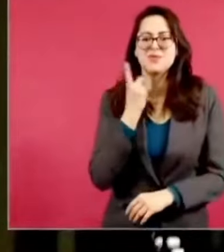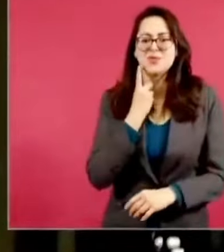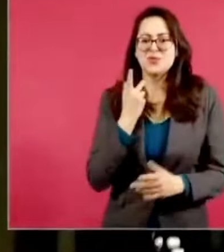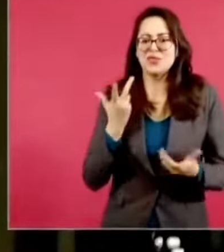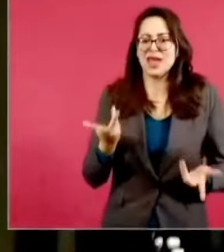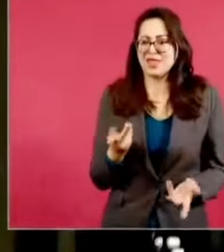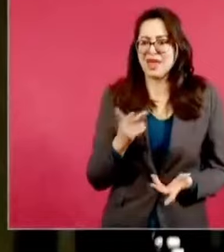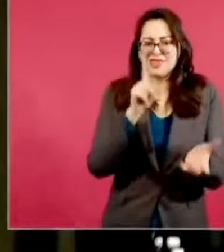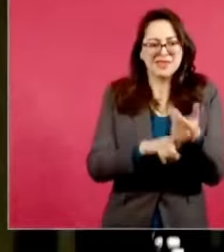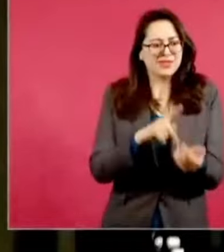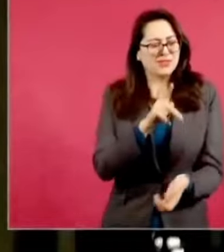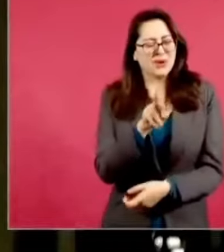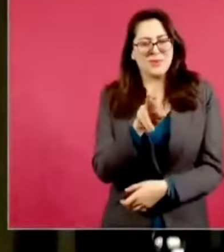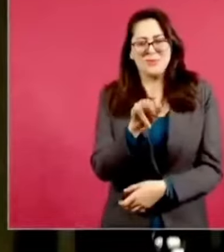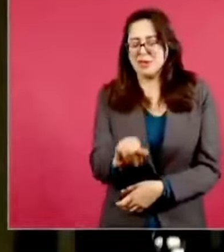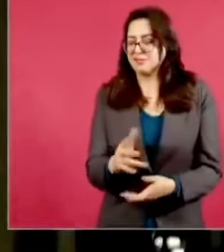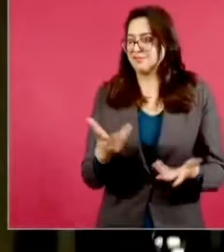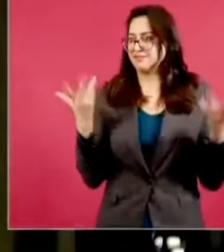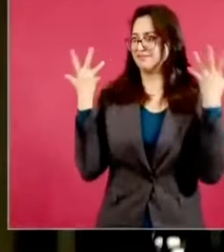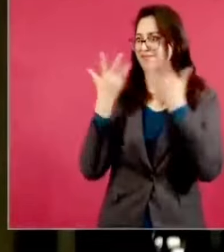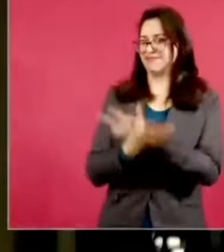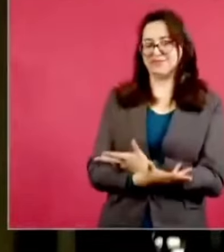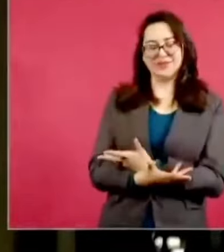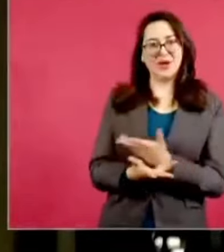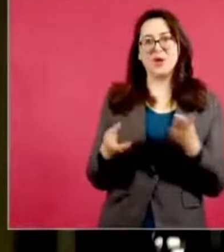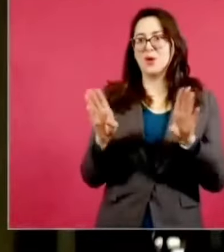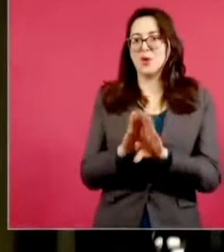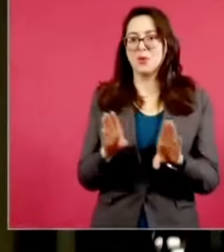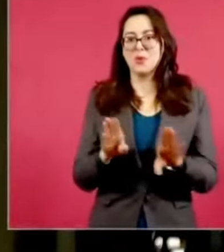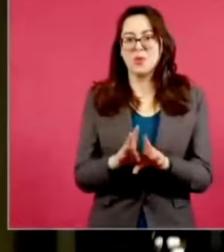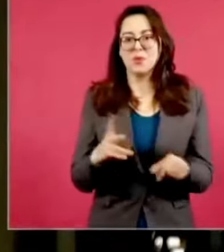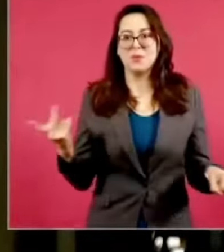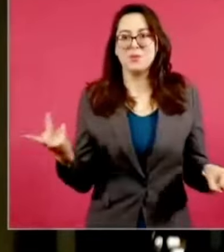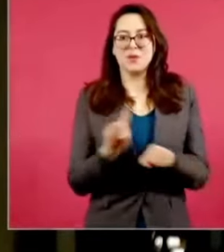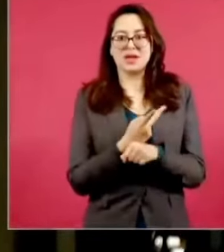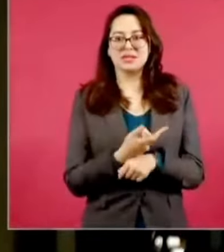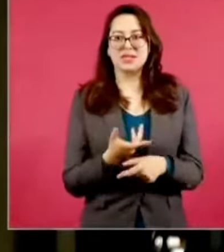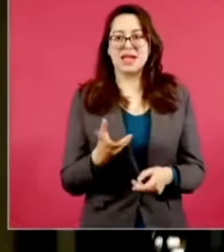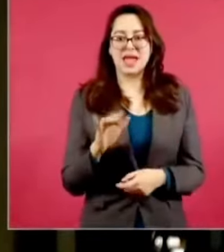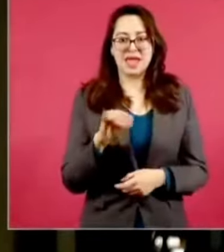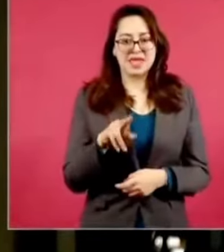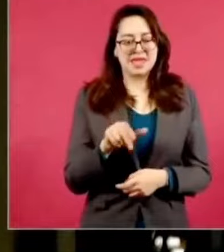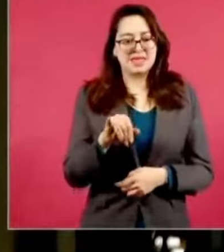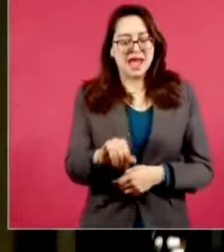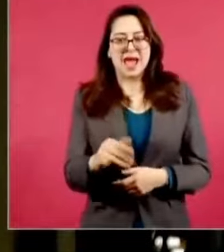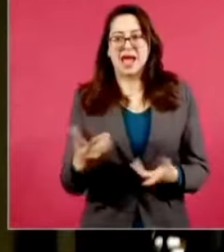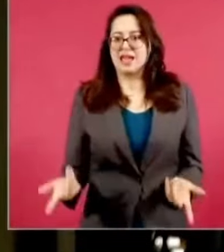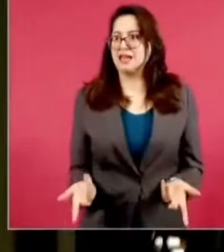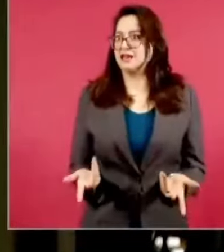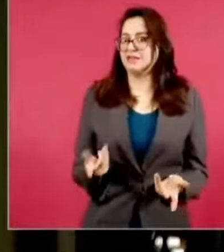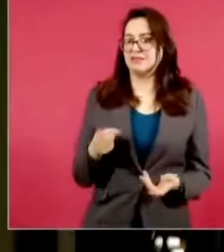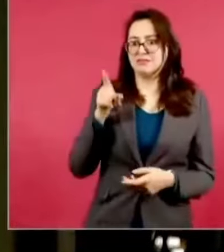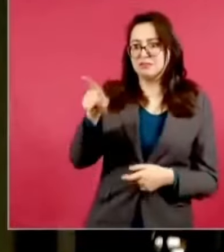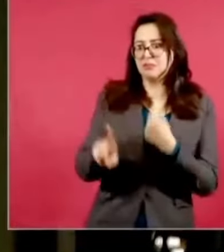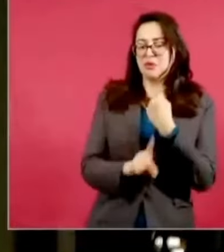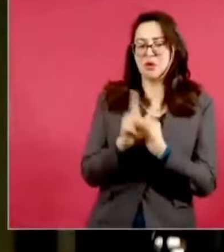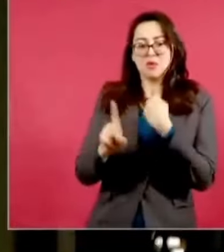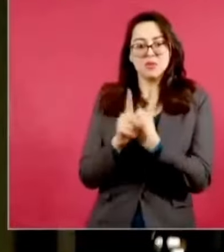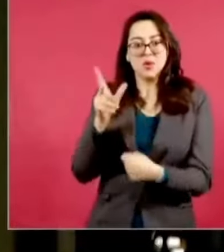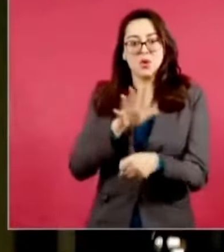del PRI. ¿Cuál en realidad es la propuesta que hacen con el INAI? Porque si el problema ha sido que el Instituto de